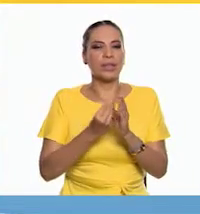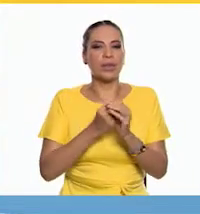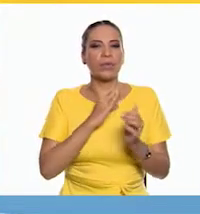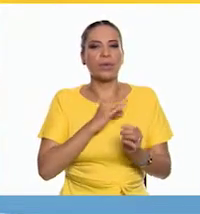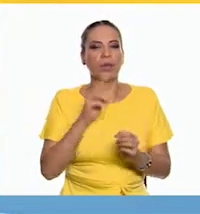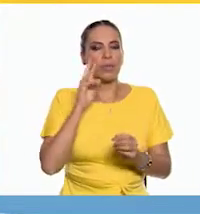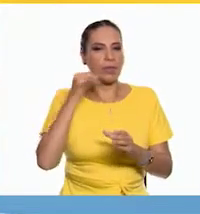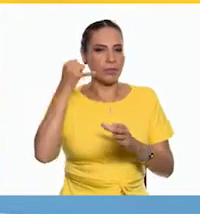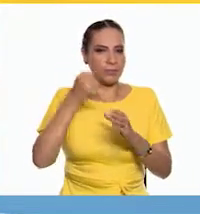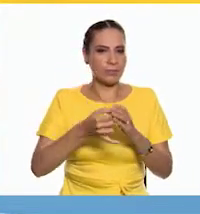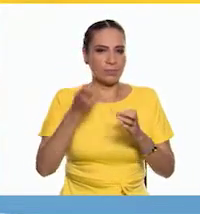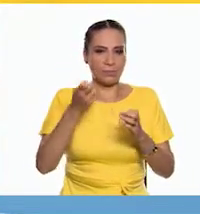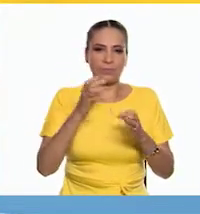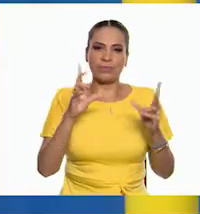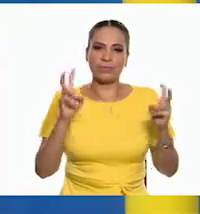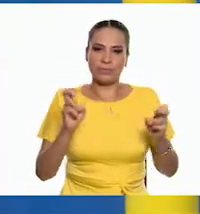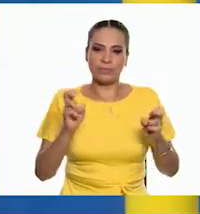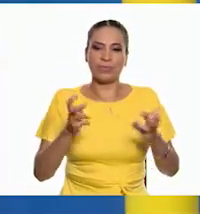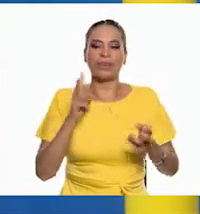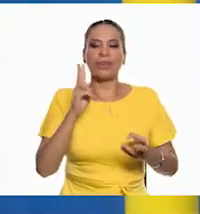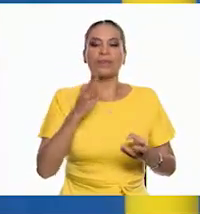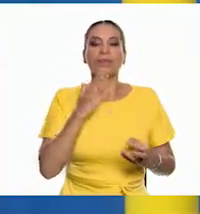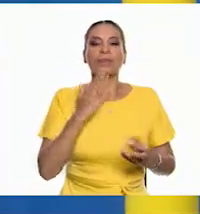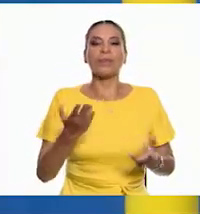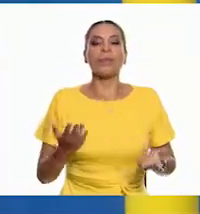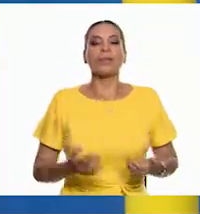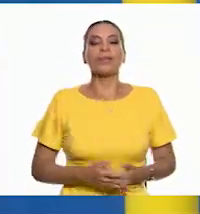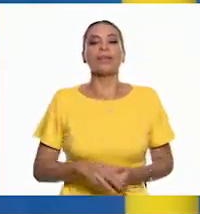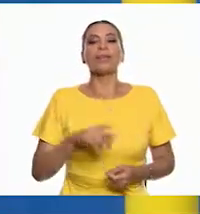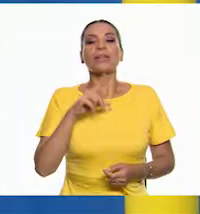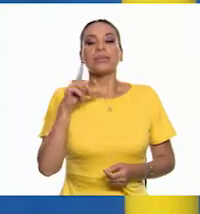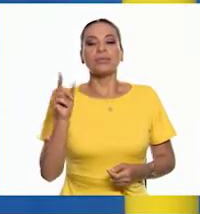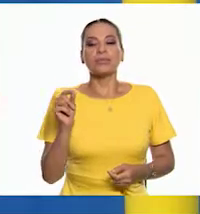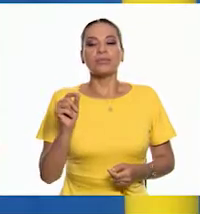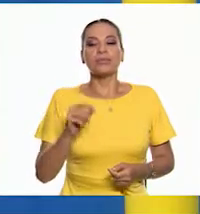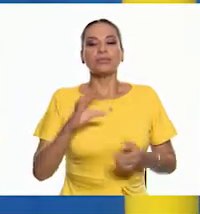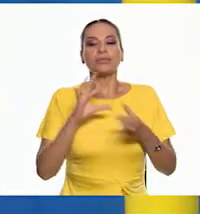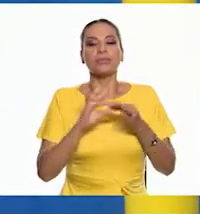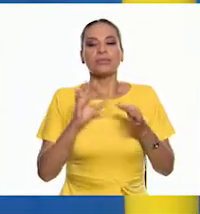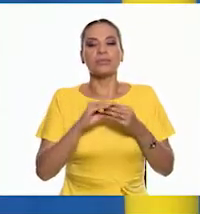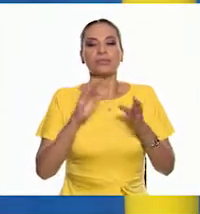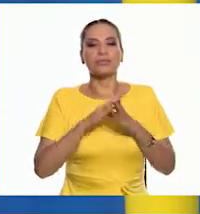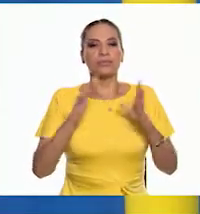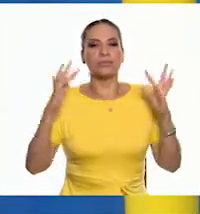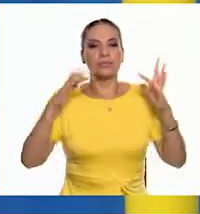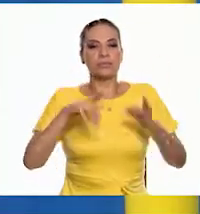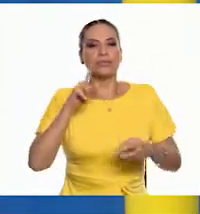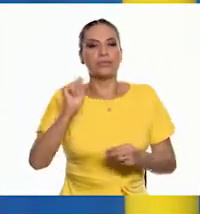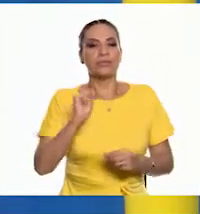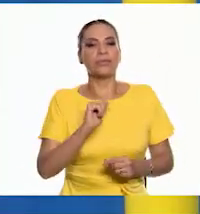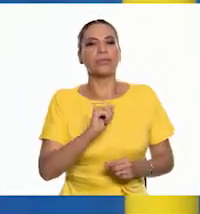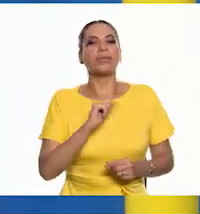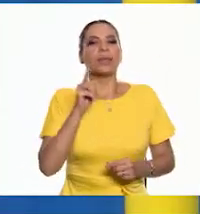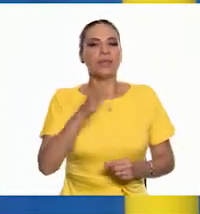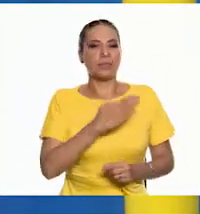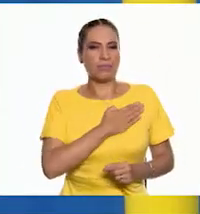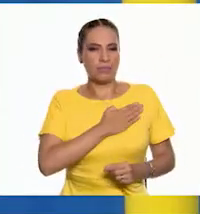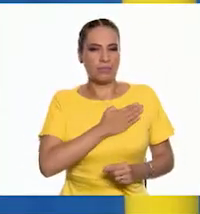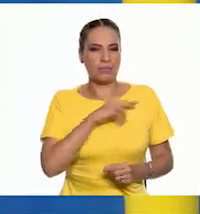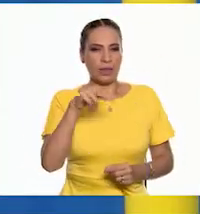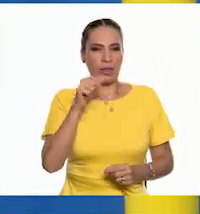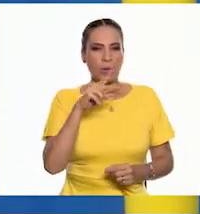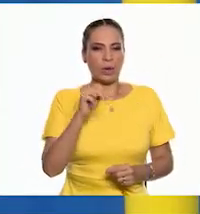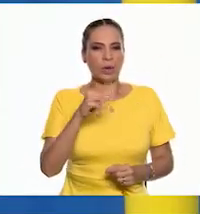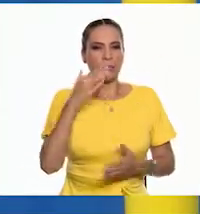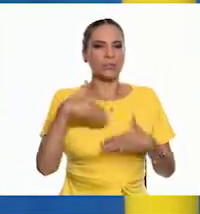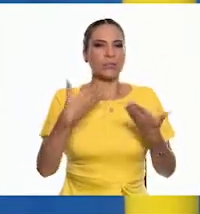pudimos profundizar sobre ellas. Excelente, Jenny. Posteriormente, hablamos sobre la invasión napoleónica a España. El primer